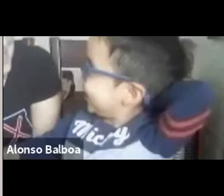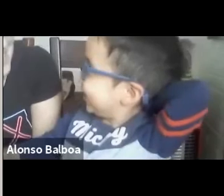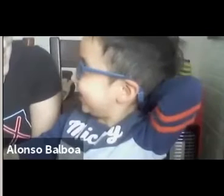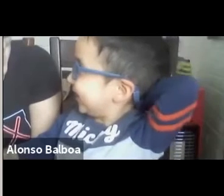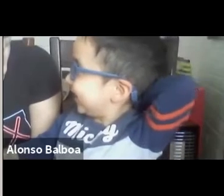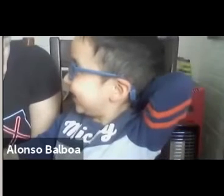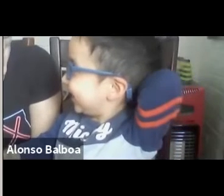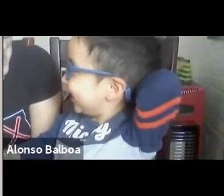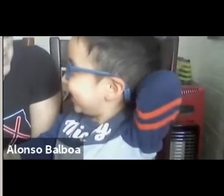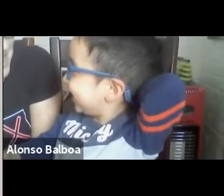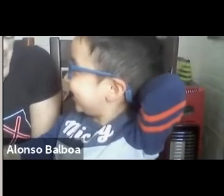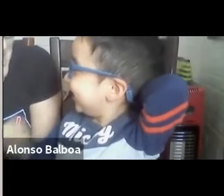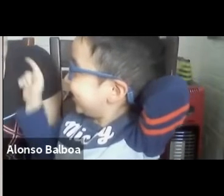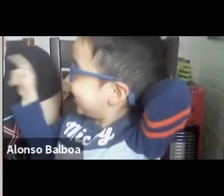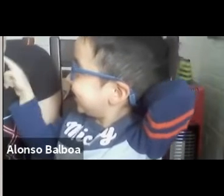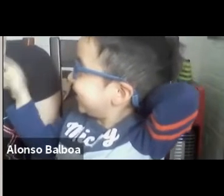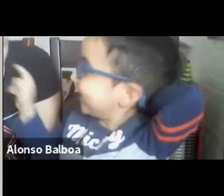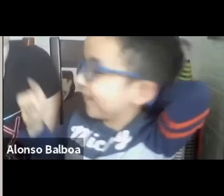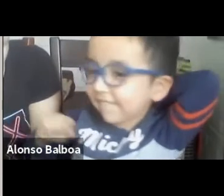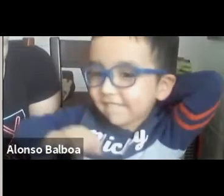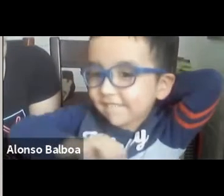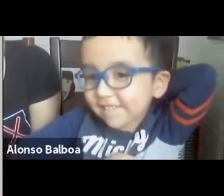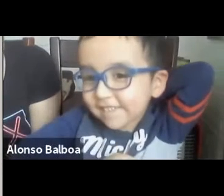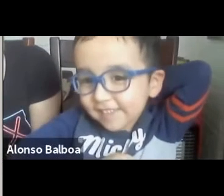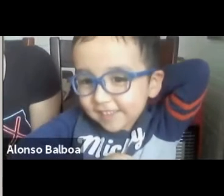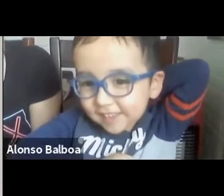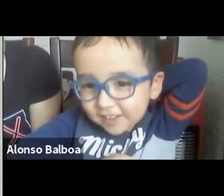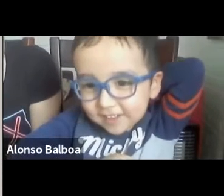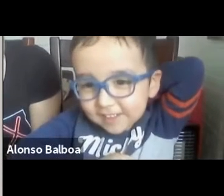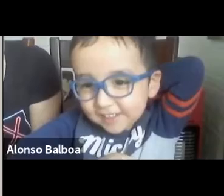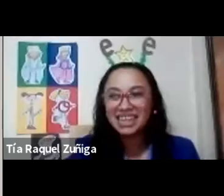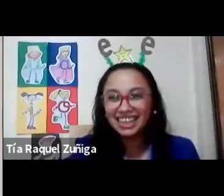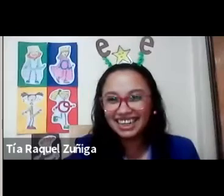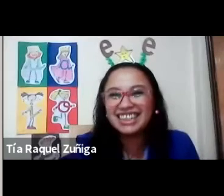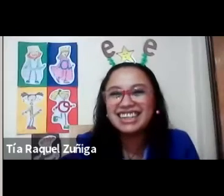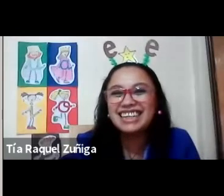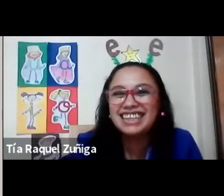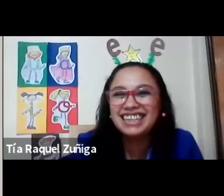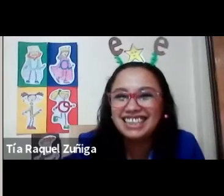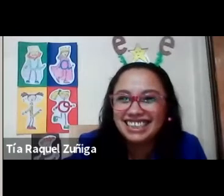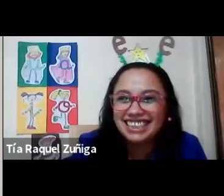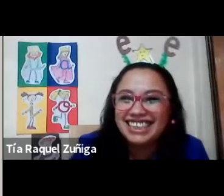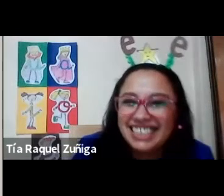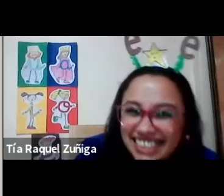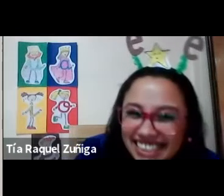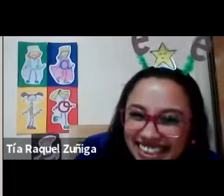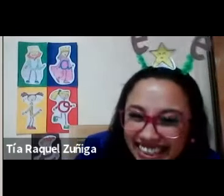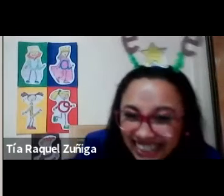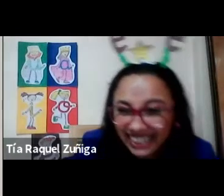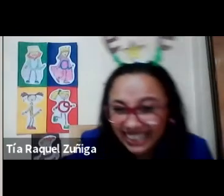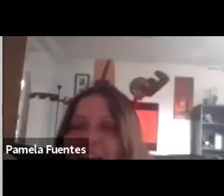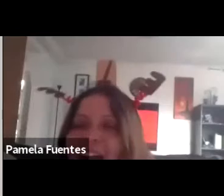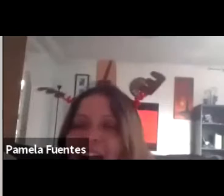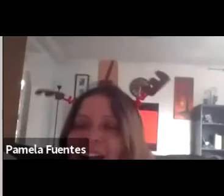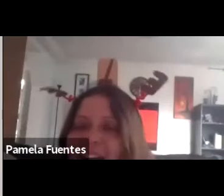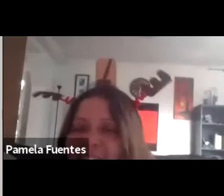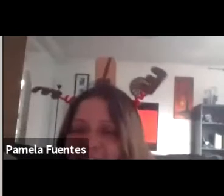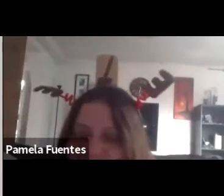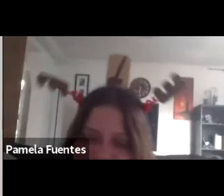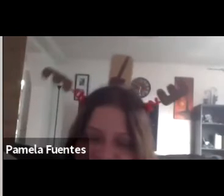¿Quién fue? ¿Quién fue? Dile a la tía. ¿Fue la mamá? ¡La está